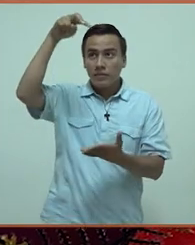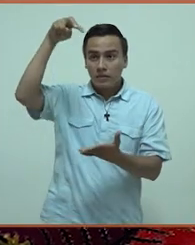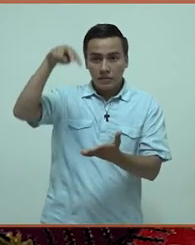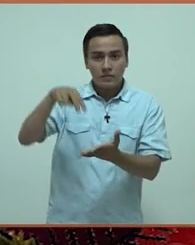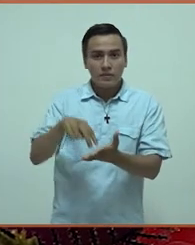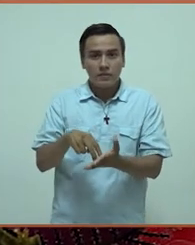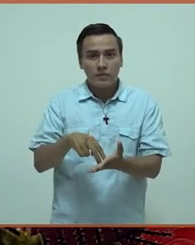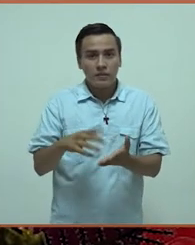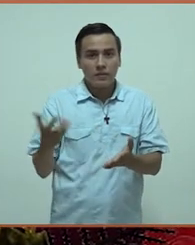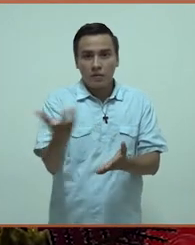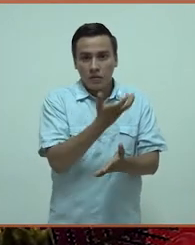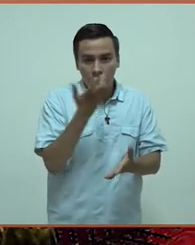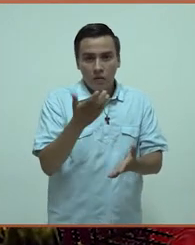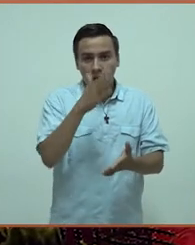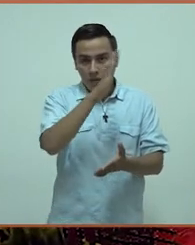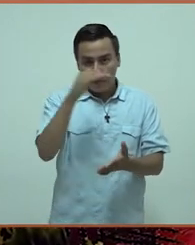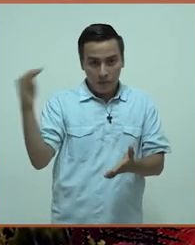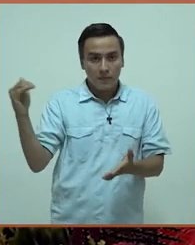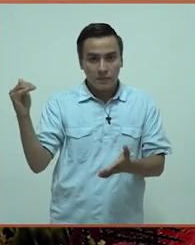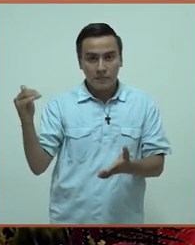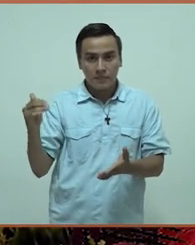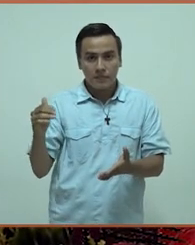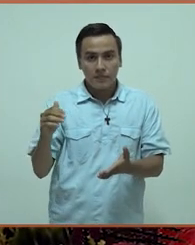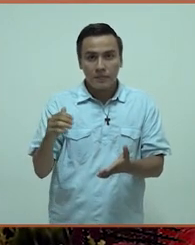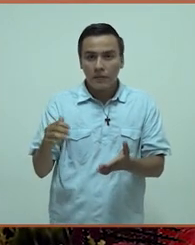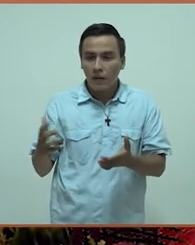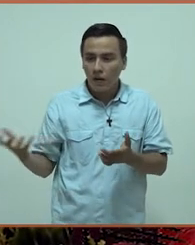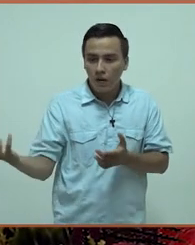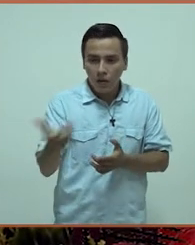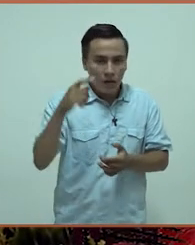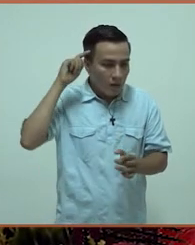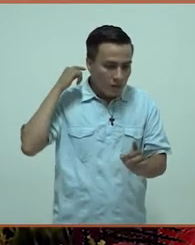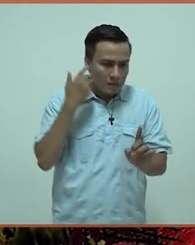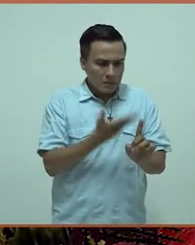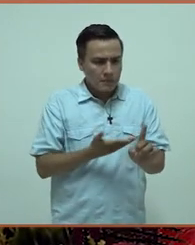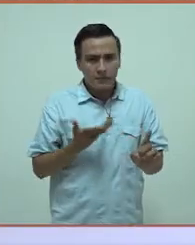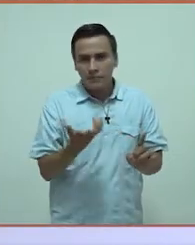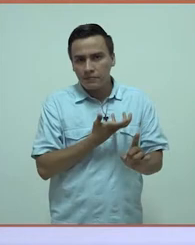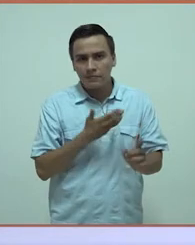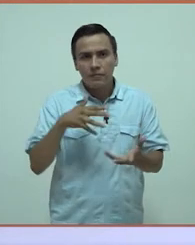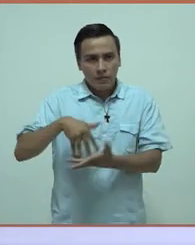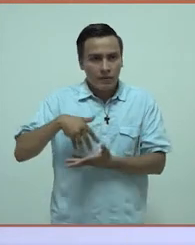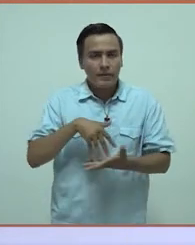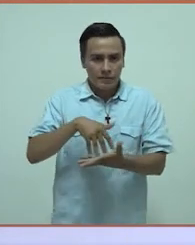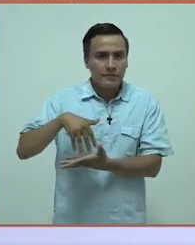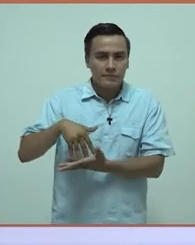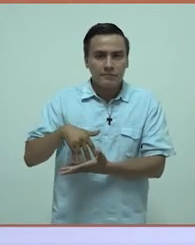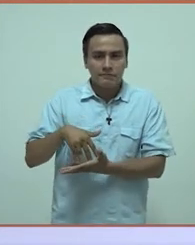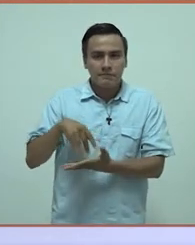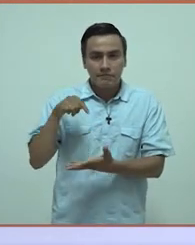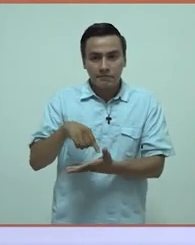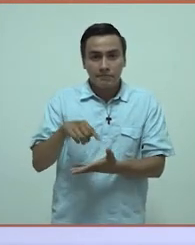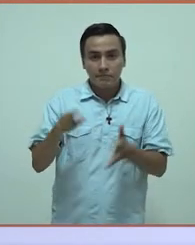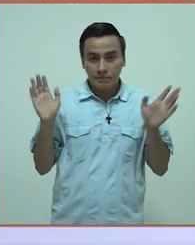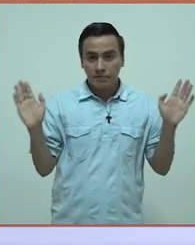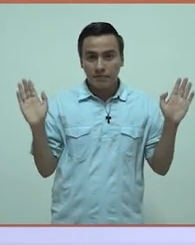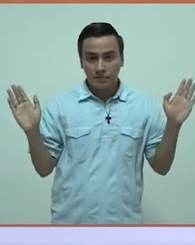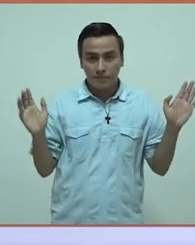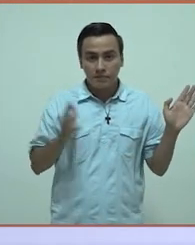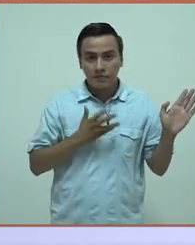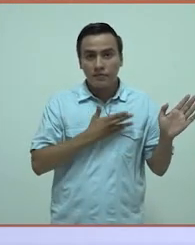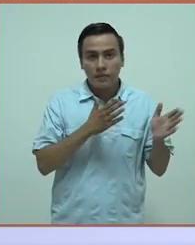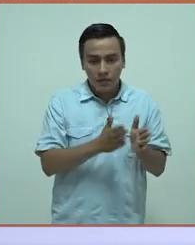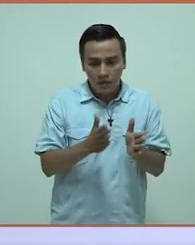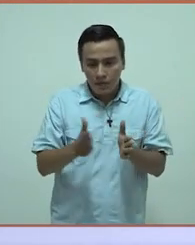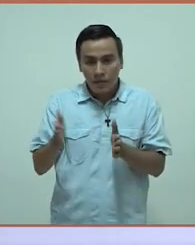ese Jesús, luz de todas las naciones, que ilumina a todo hombre y que ilumina a todos los pueblos. A ese Jesús